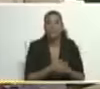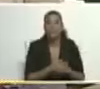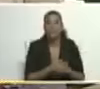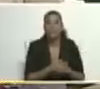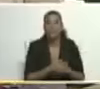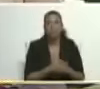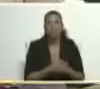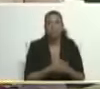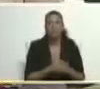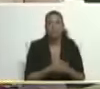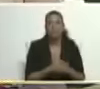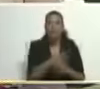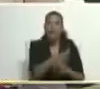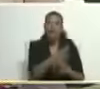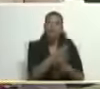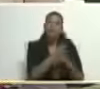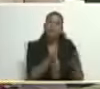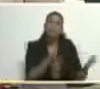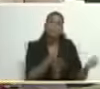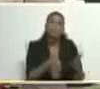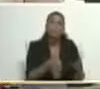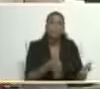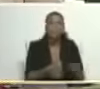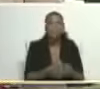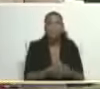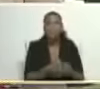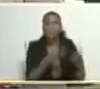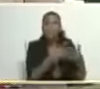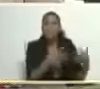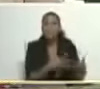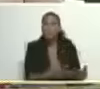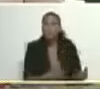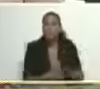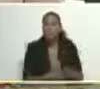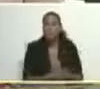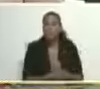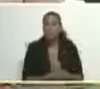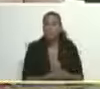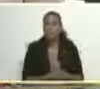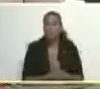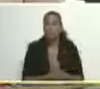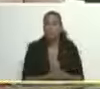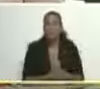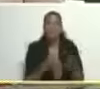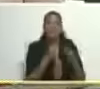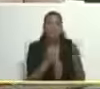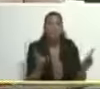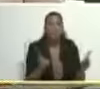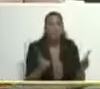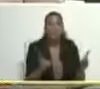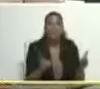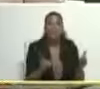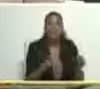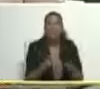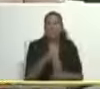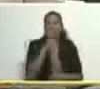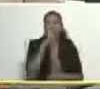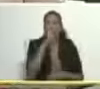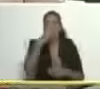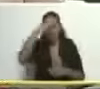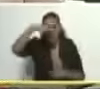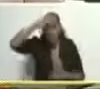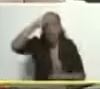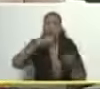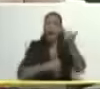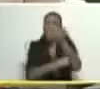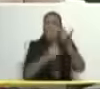arbitrary unilateral declaration of Cuba as a sponsor of la declaración terrorism. Aberrante de que Cuba